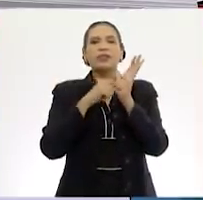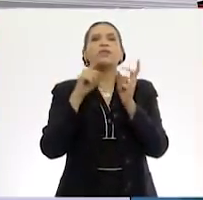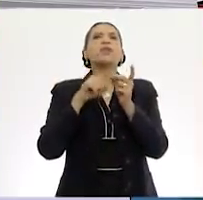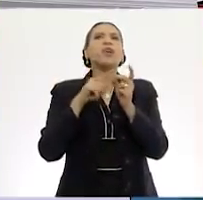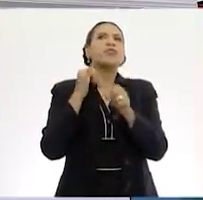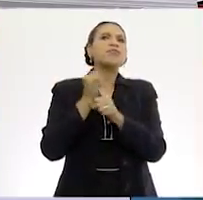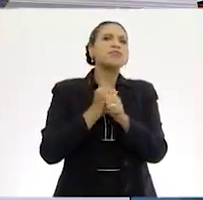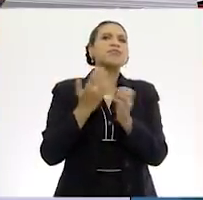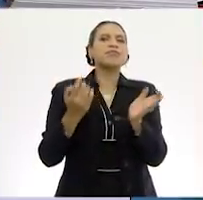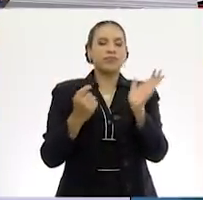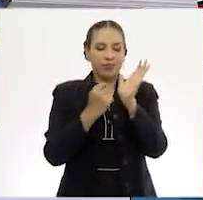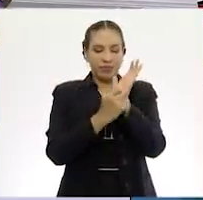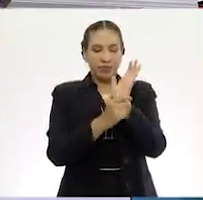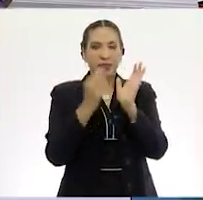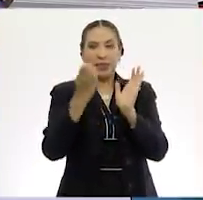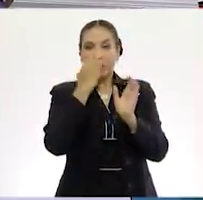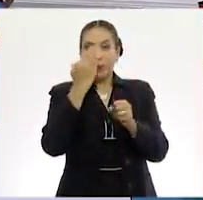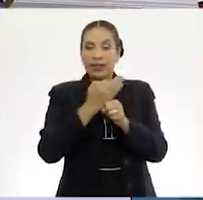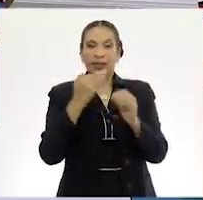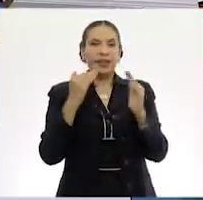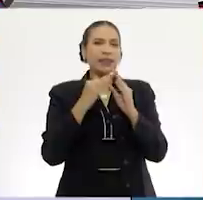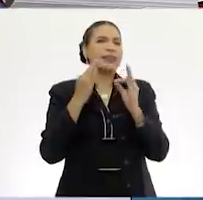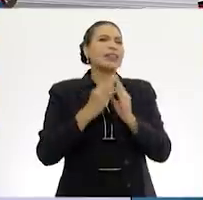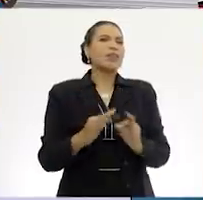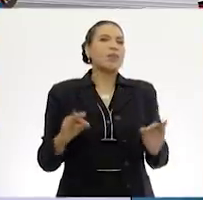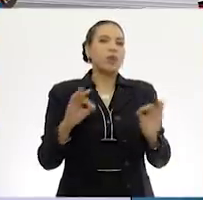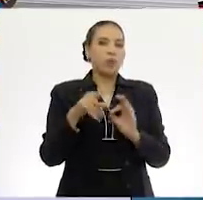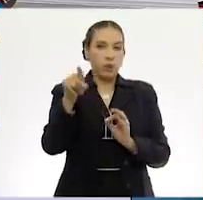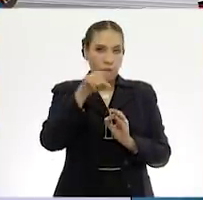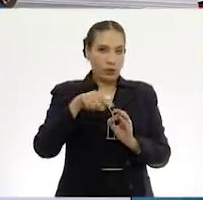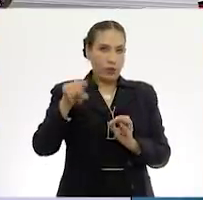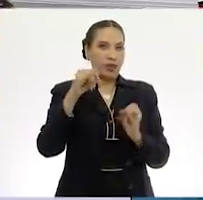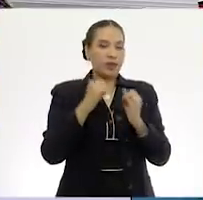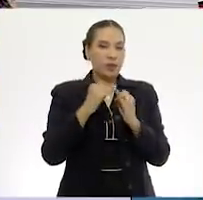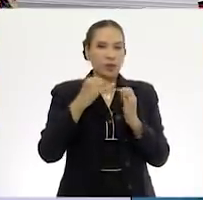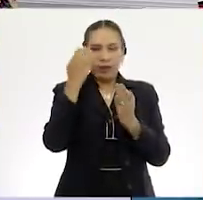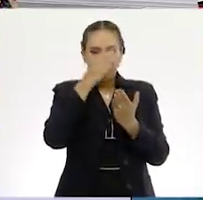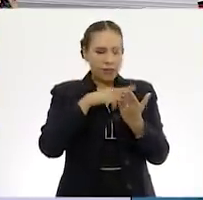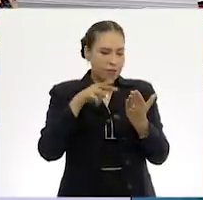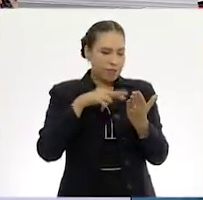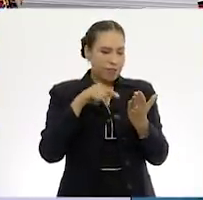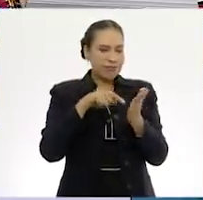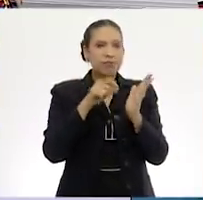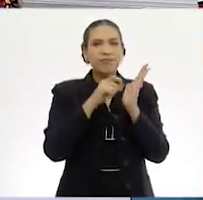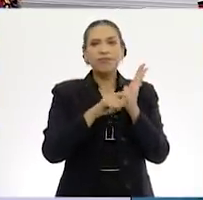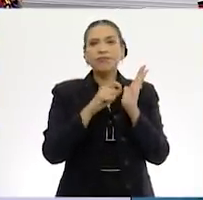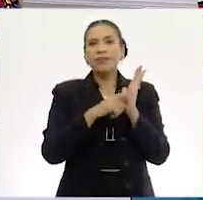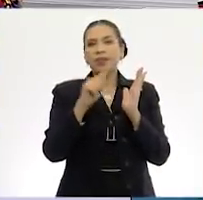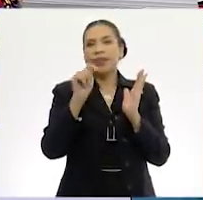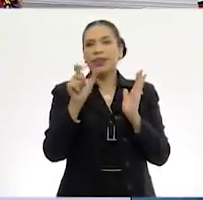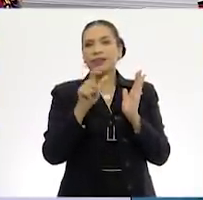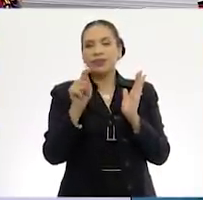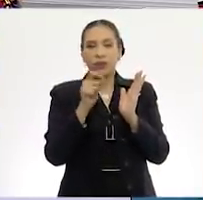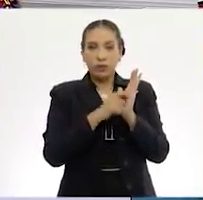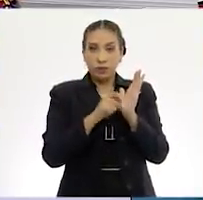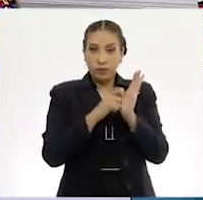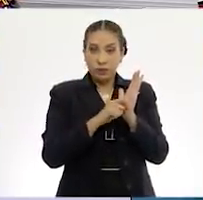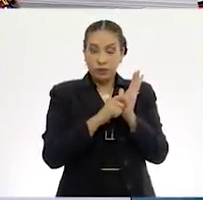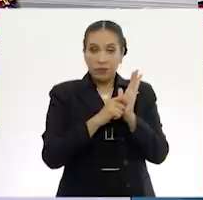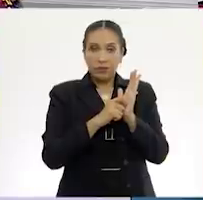No se les olvide. Estudiantes en casa, es muy importante que ustedes también revisen su texto. Recuerden que al